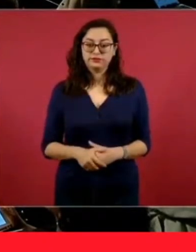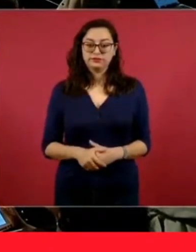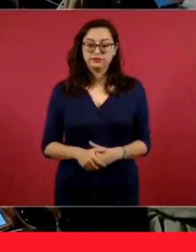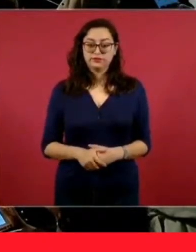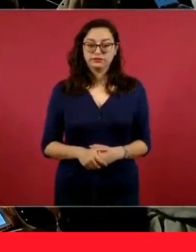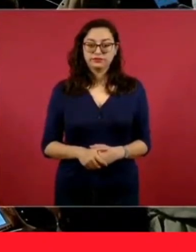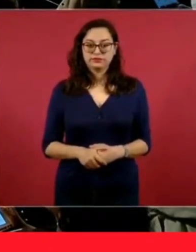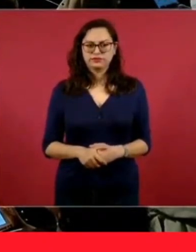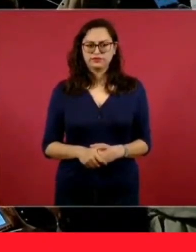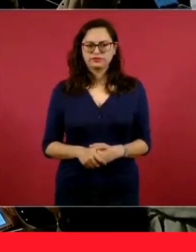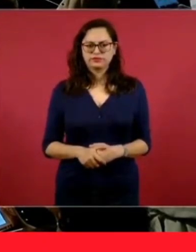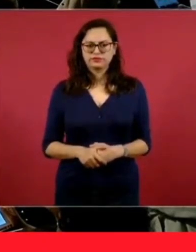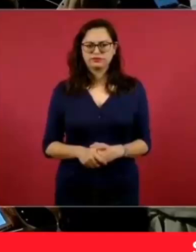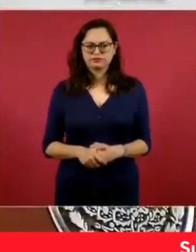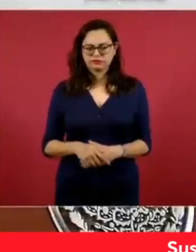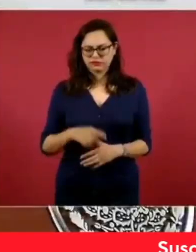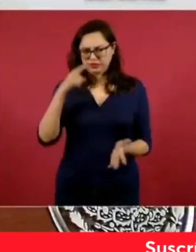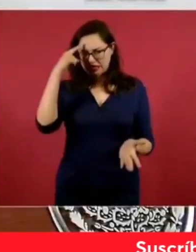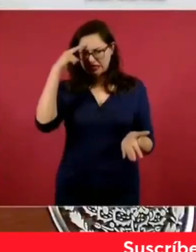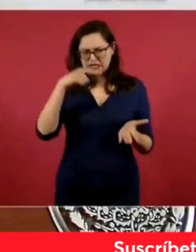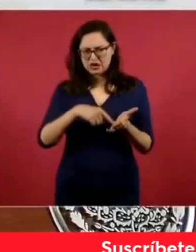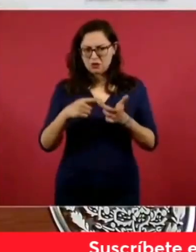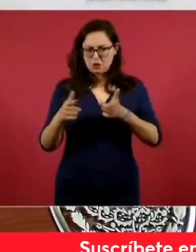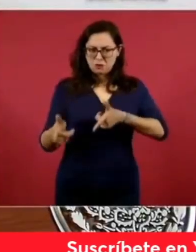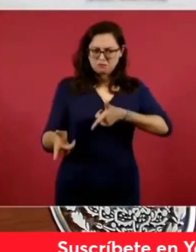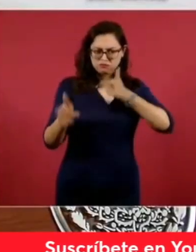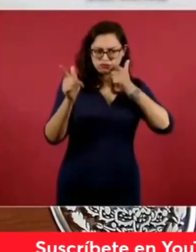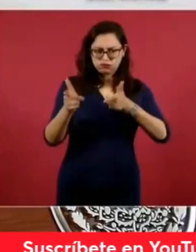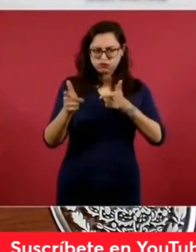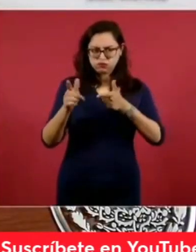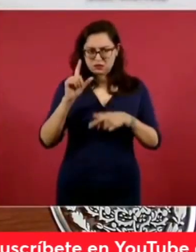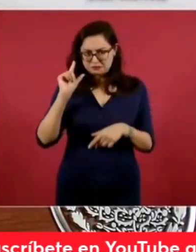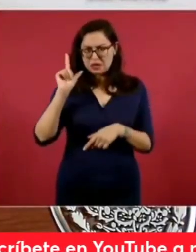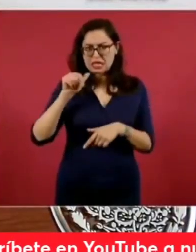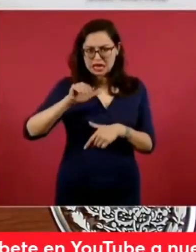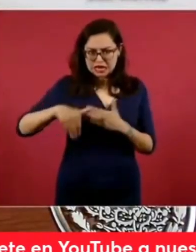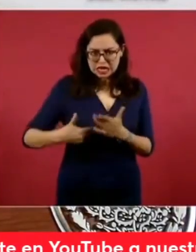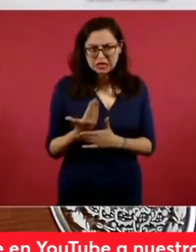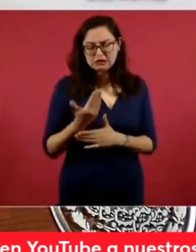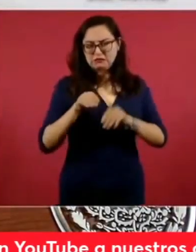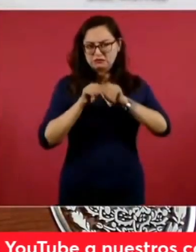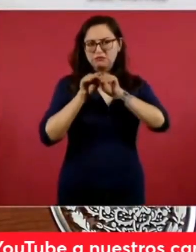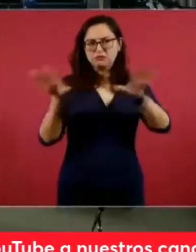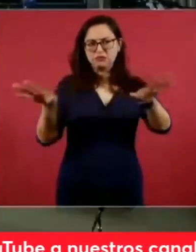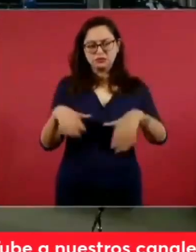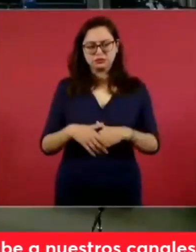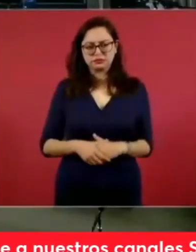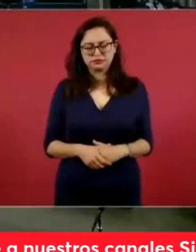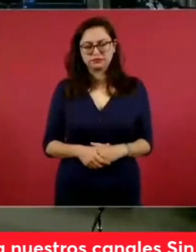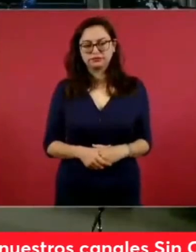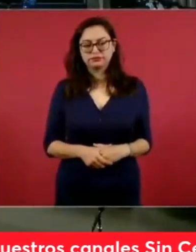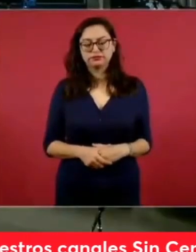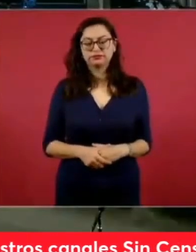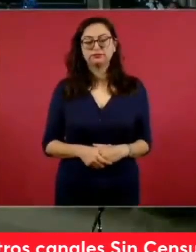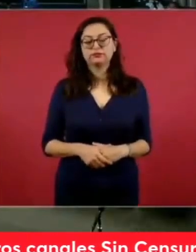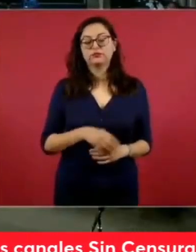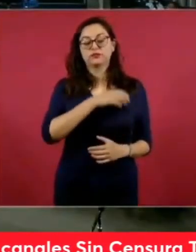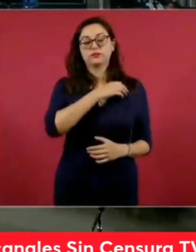espacio. Pero bueno, no